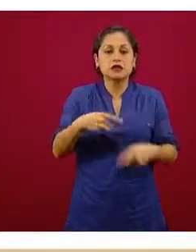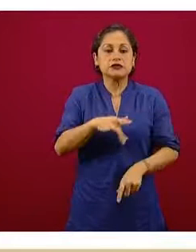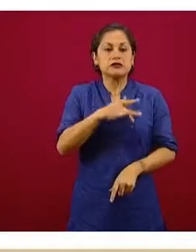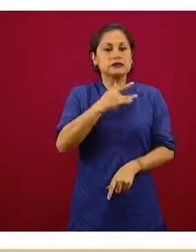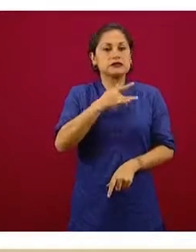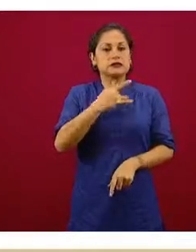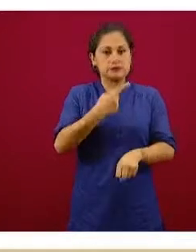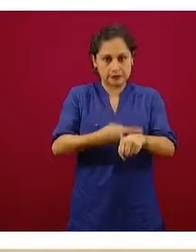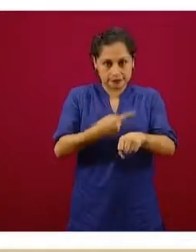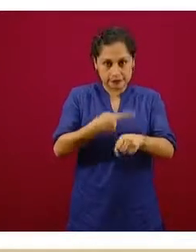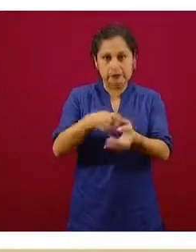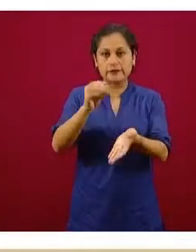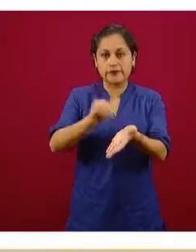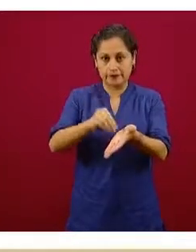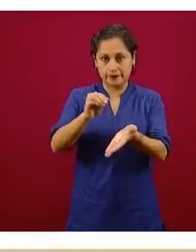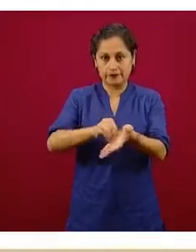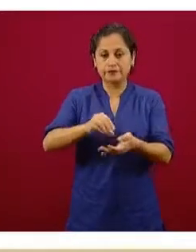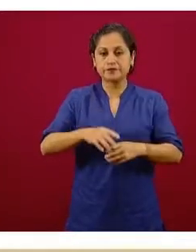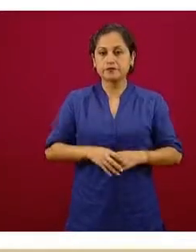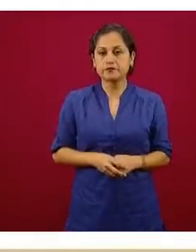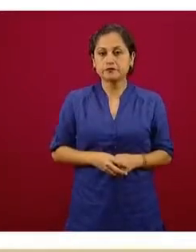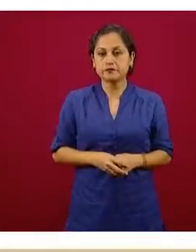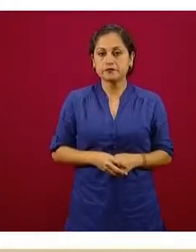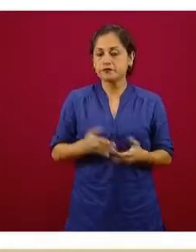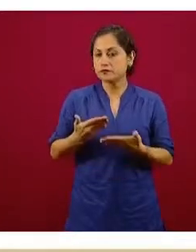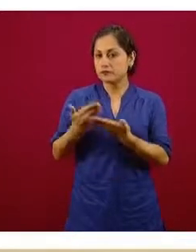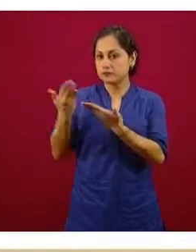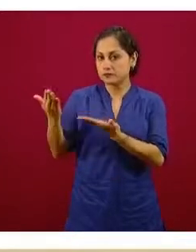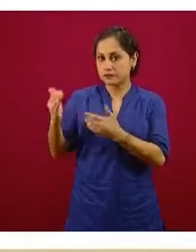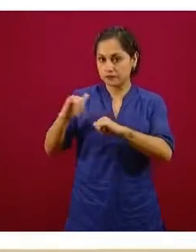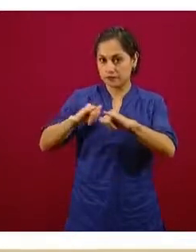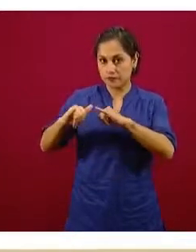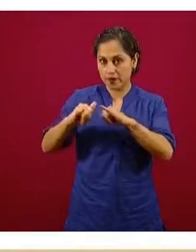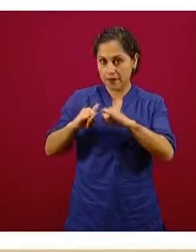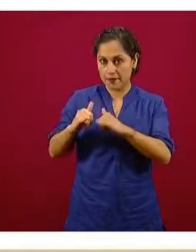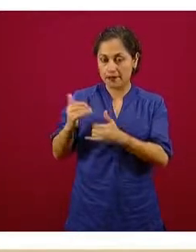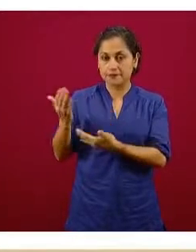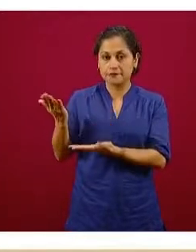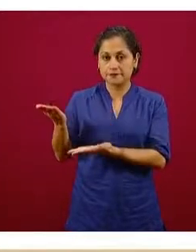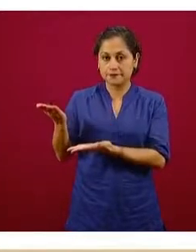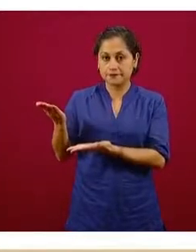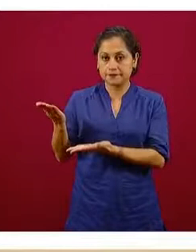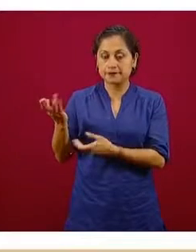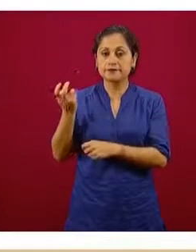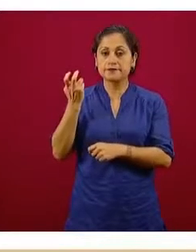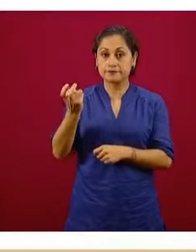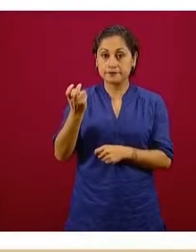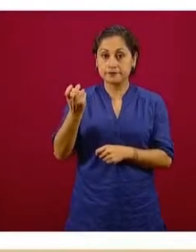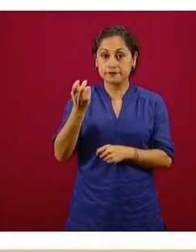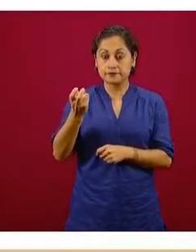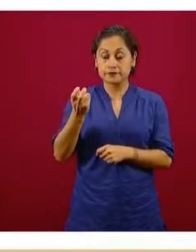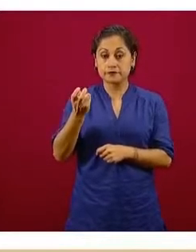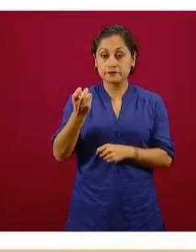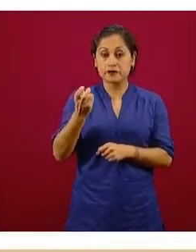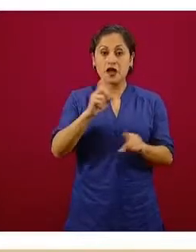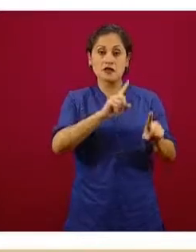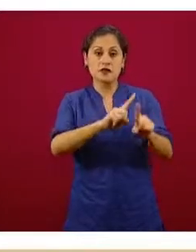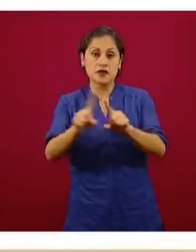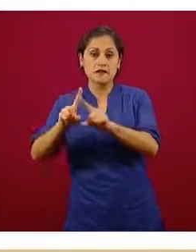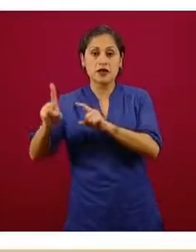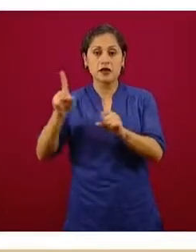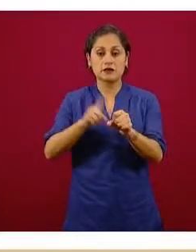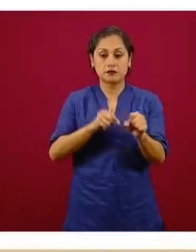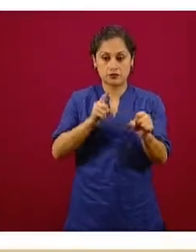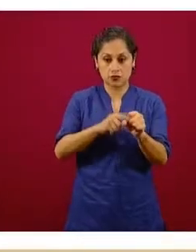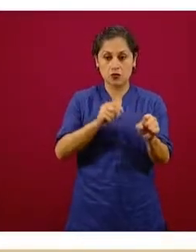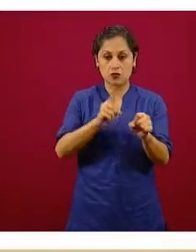días. Veamos el mapa de la carga acumulada. Podemos ver los rangos de colores, son solamente